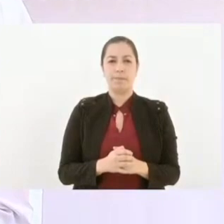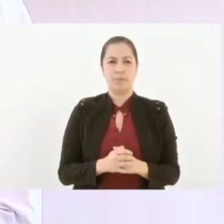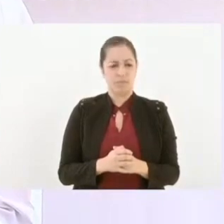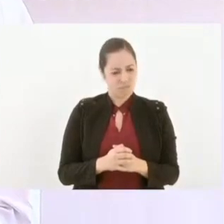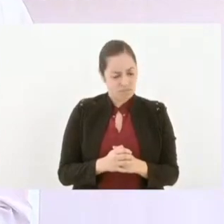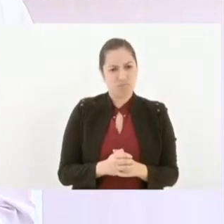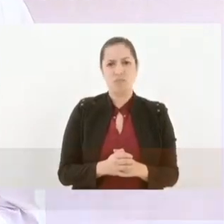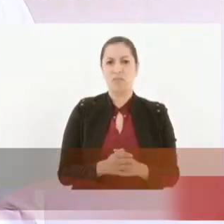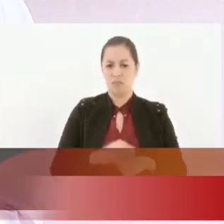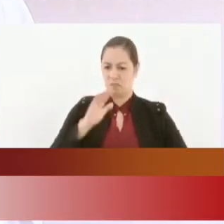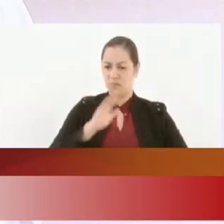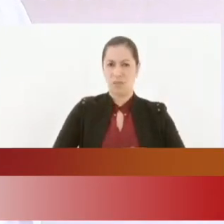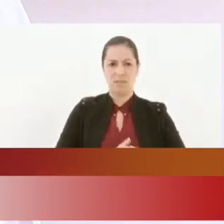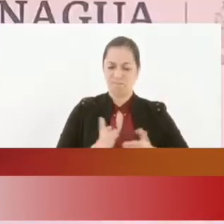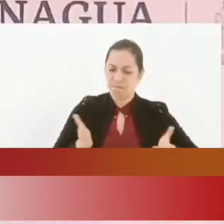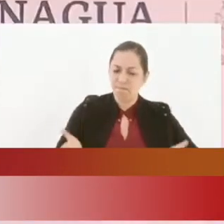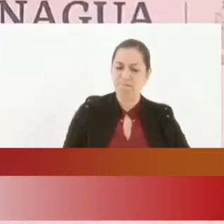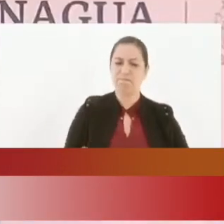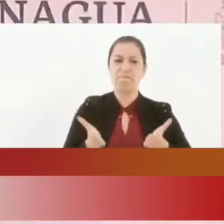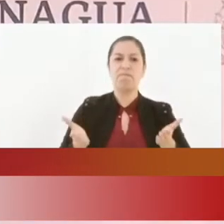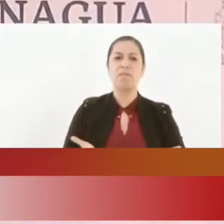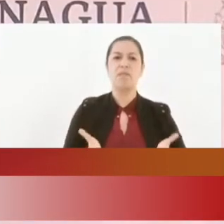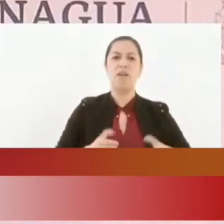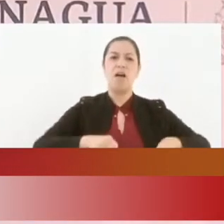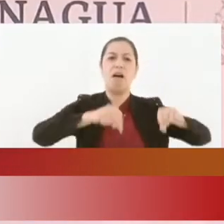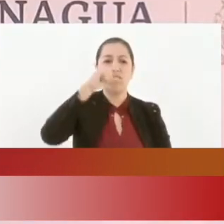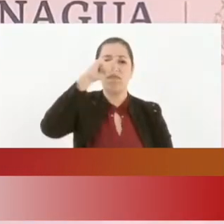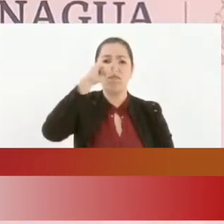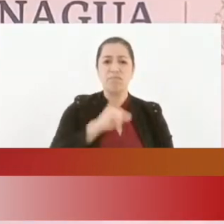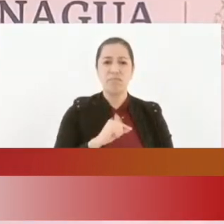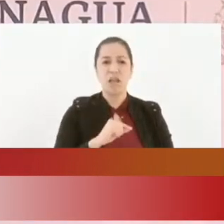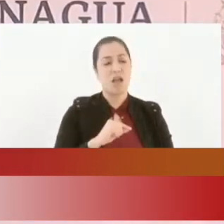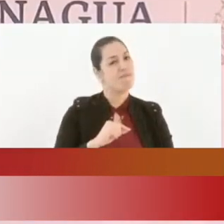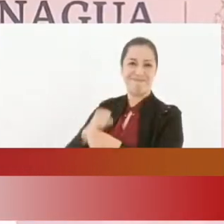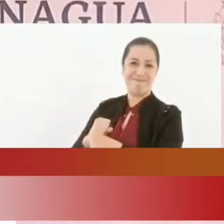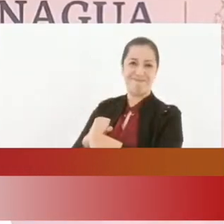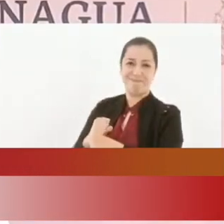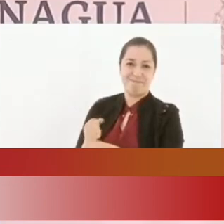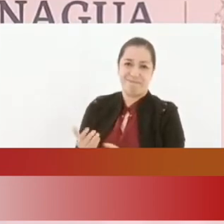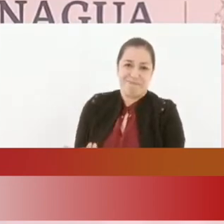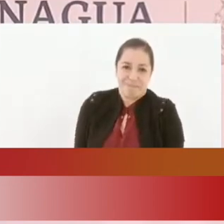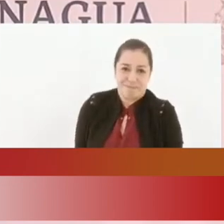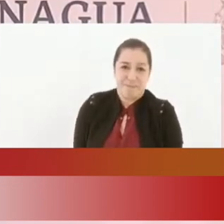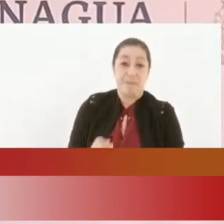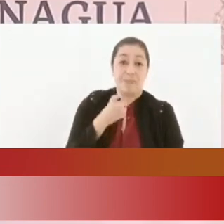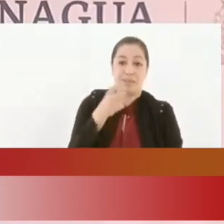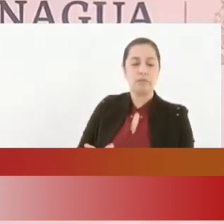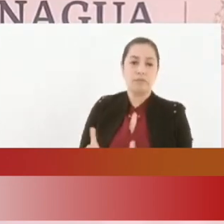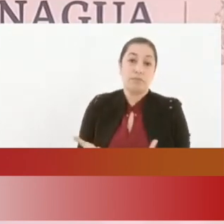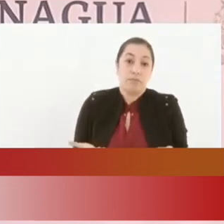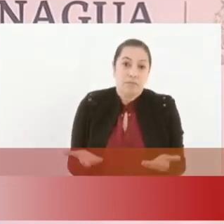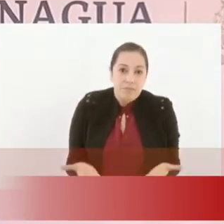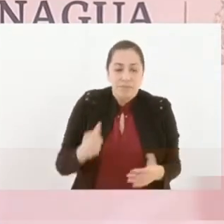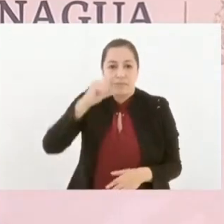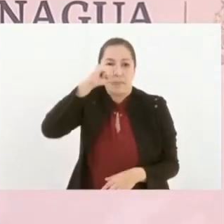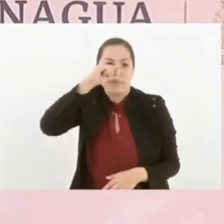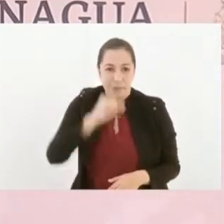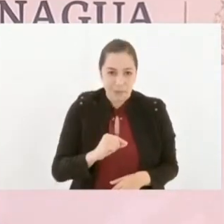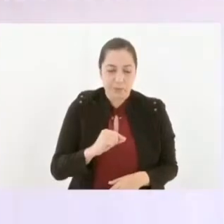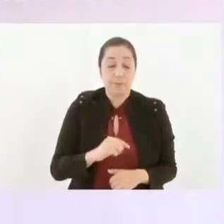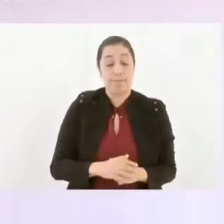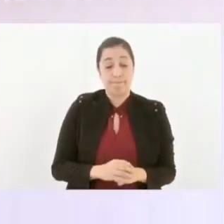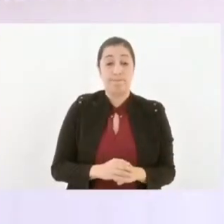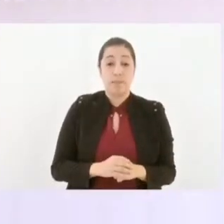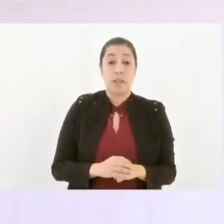seguir adelante, que no se quede como sucedió este año. El recurso, la inversión, se